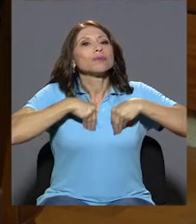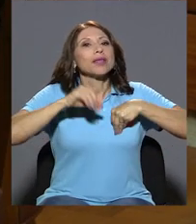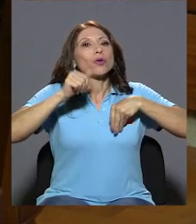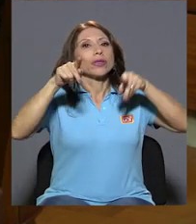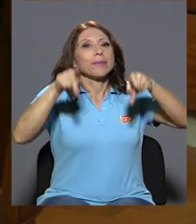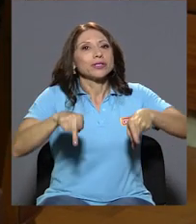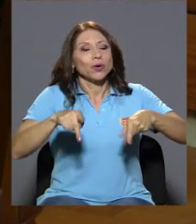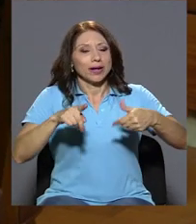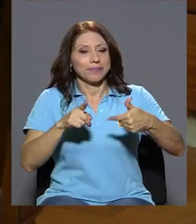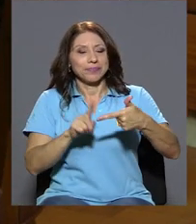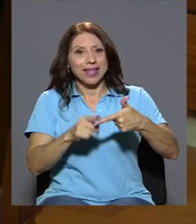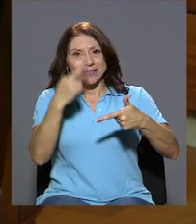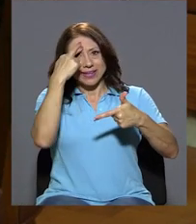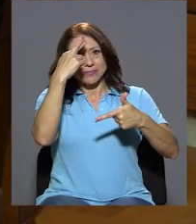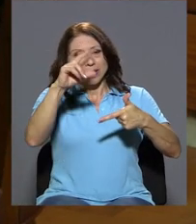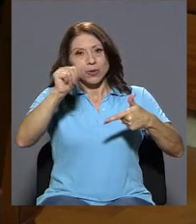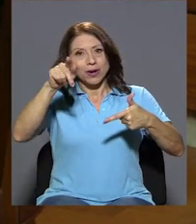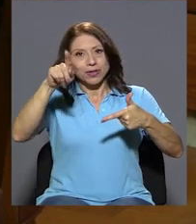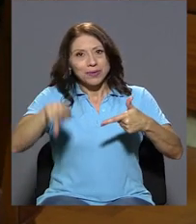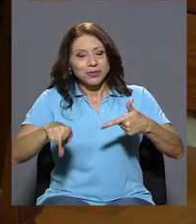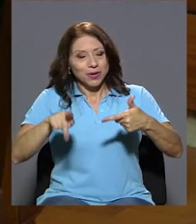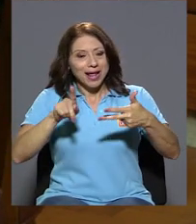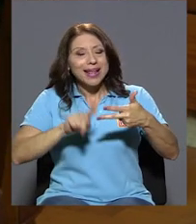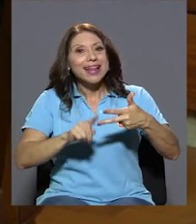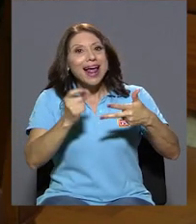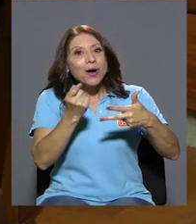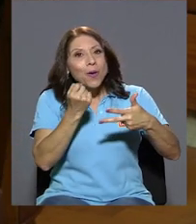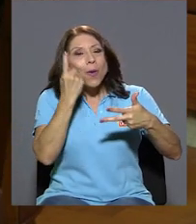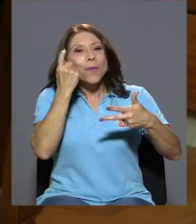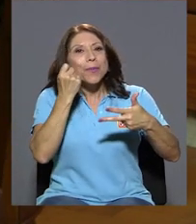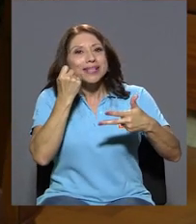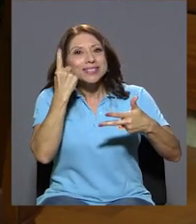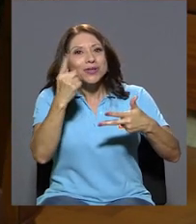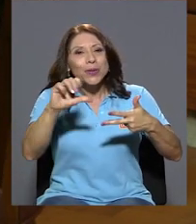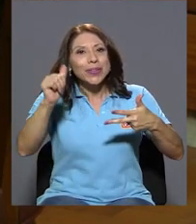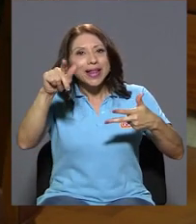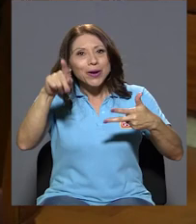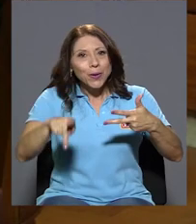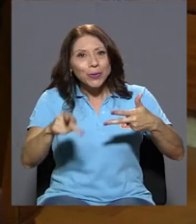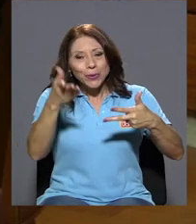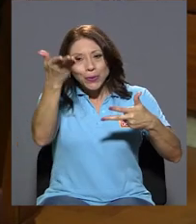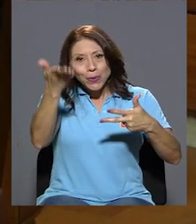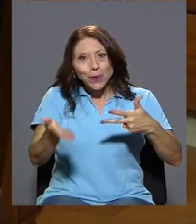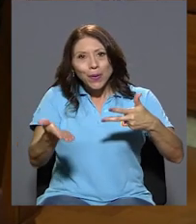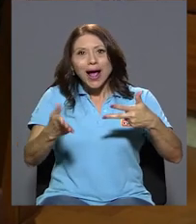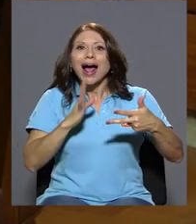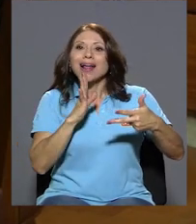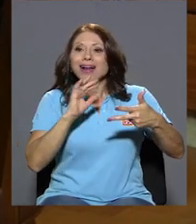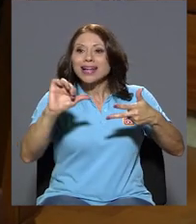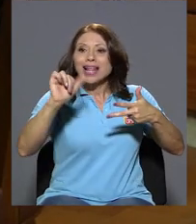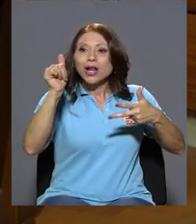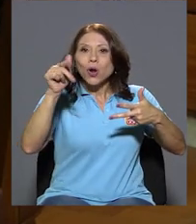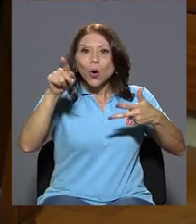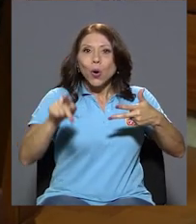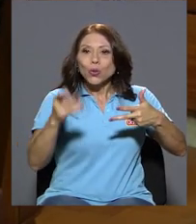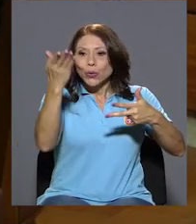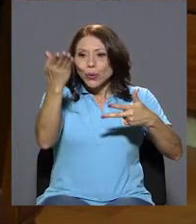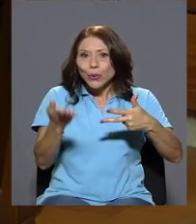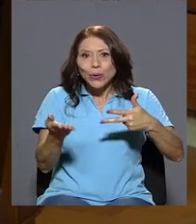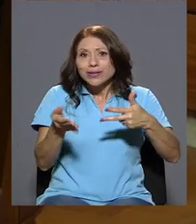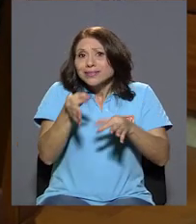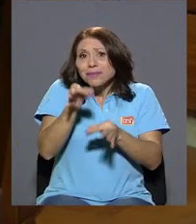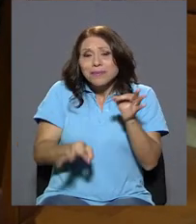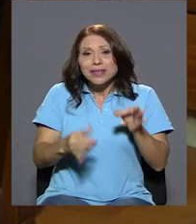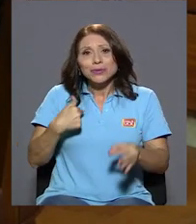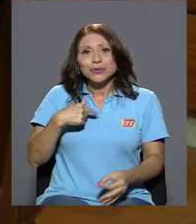y como usted lo señala muy bien en la comprensión del otro al hablar del otro estoy hablando